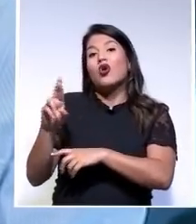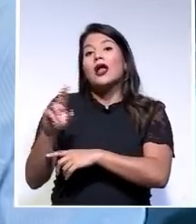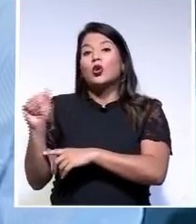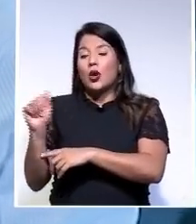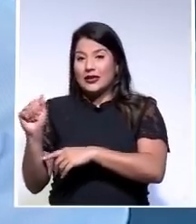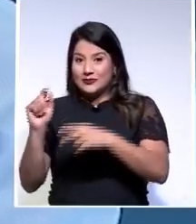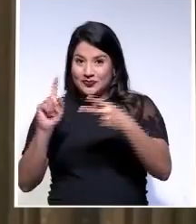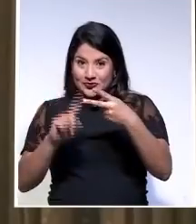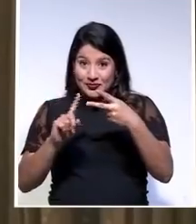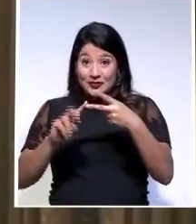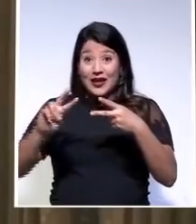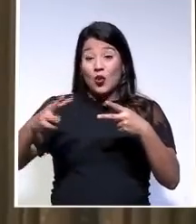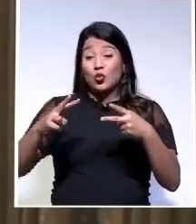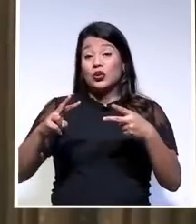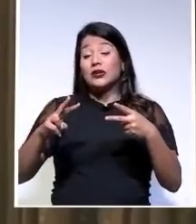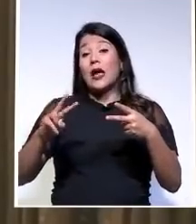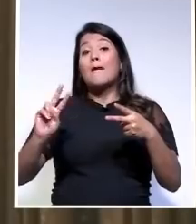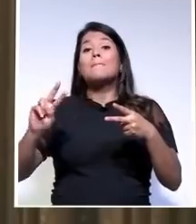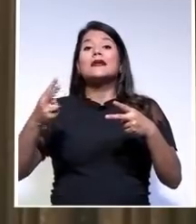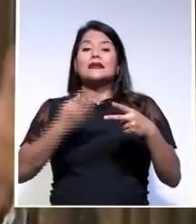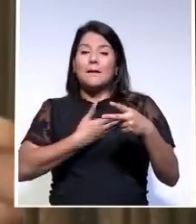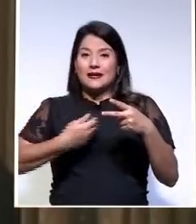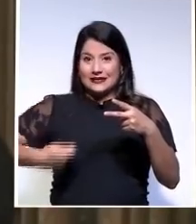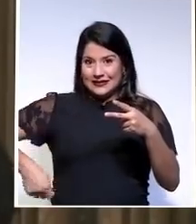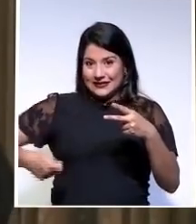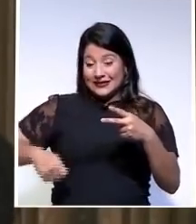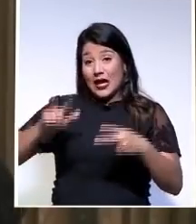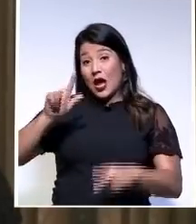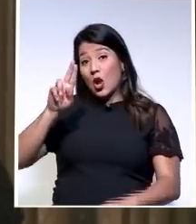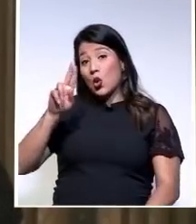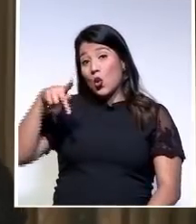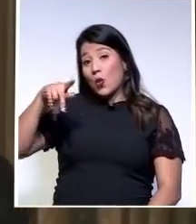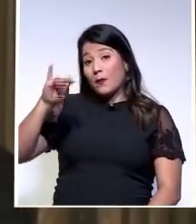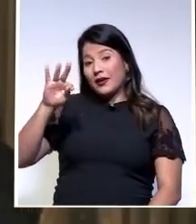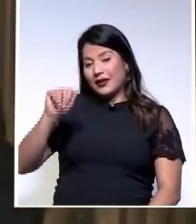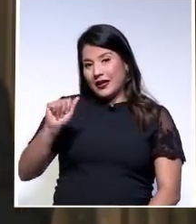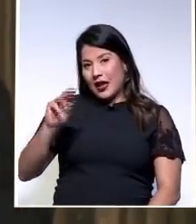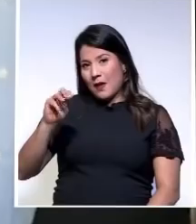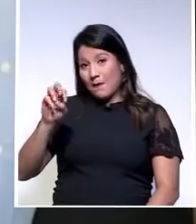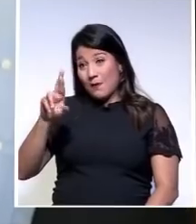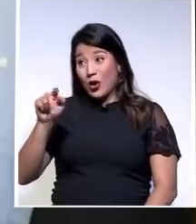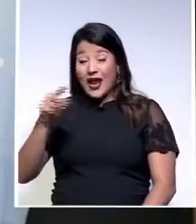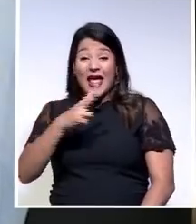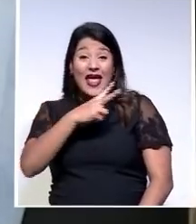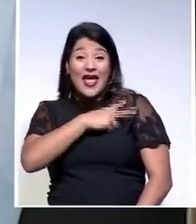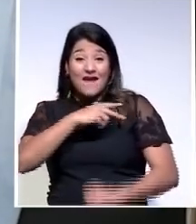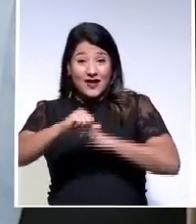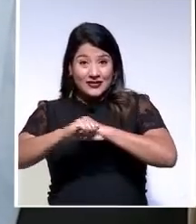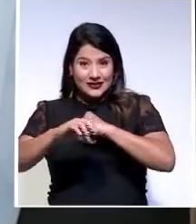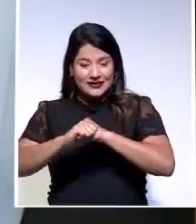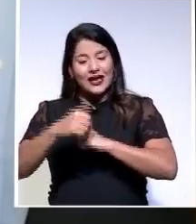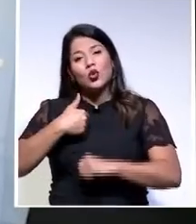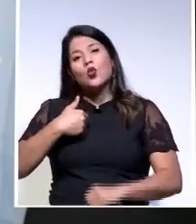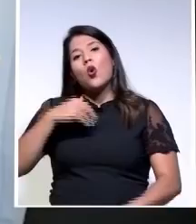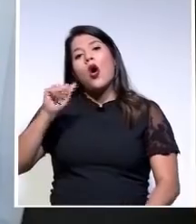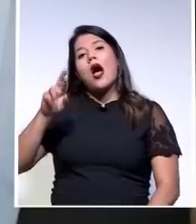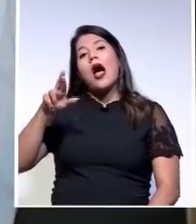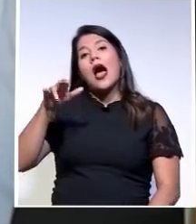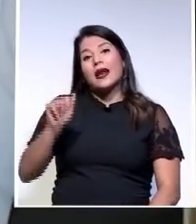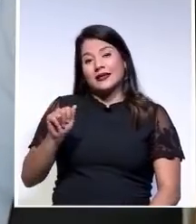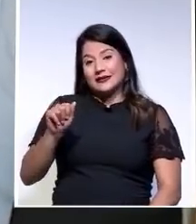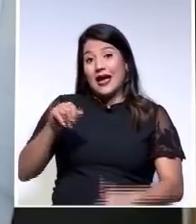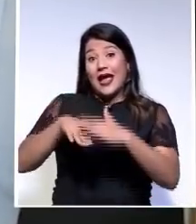a la segunda vicepresidencia es Lupita Mora, quien fue la jefa de campaña de Rolando Araya en la precampaña verde y